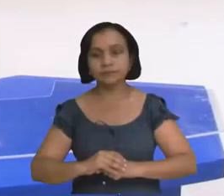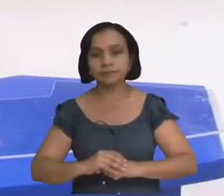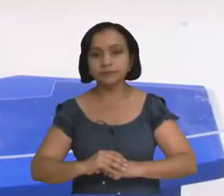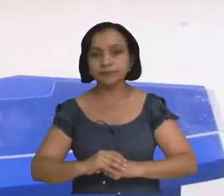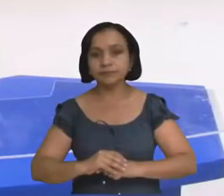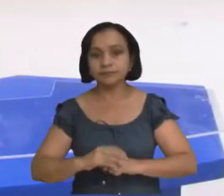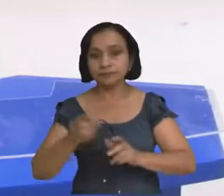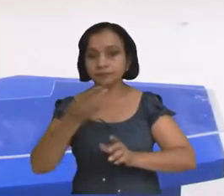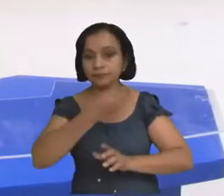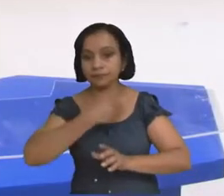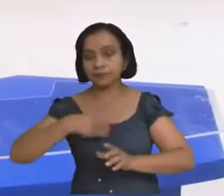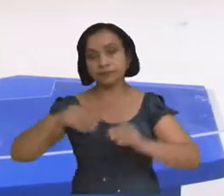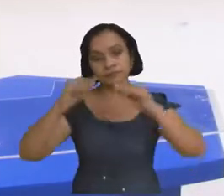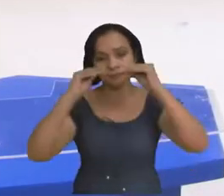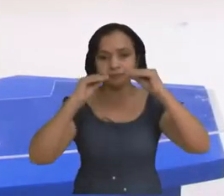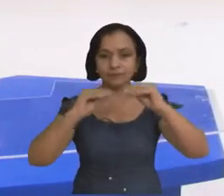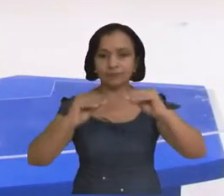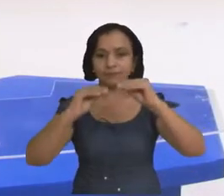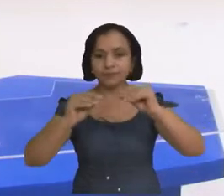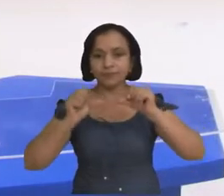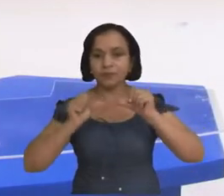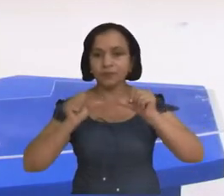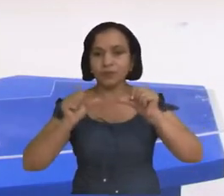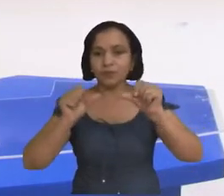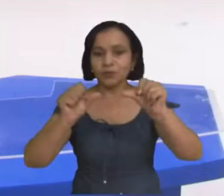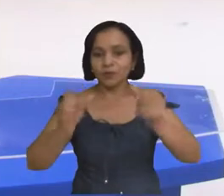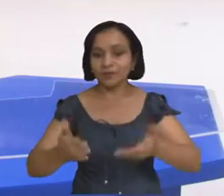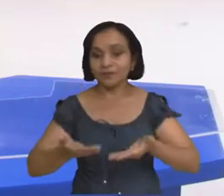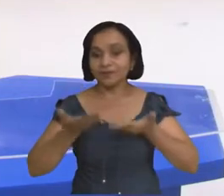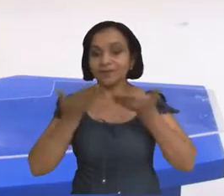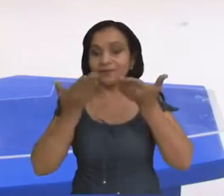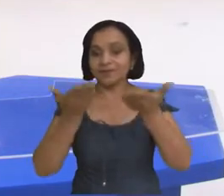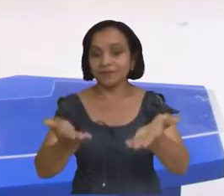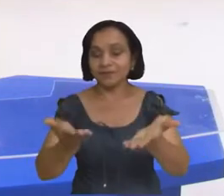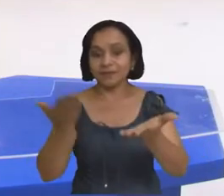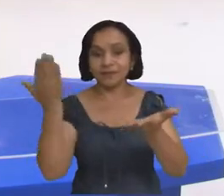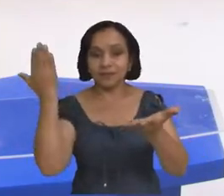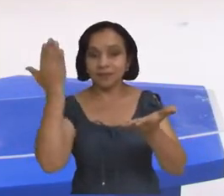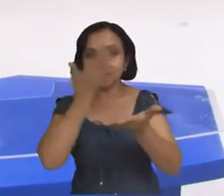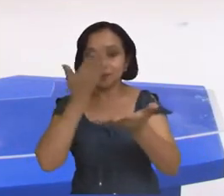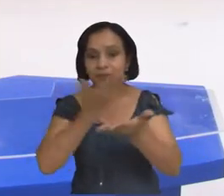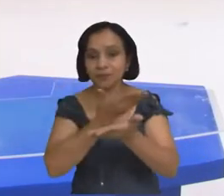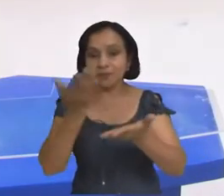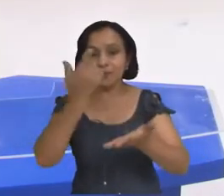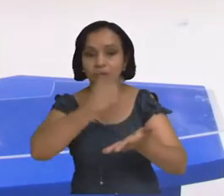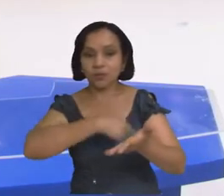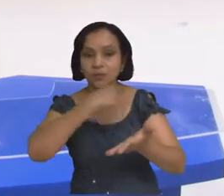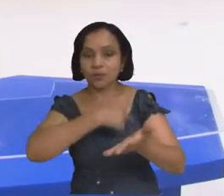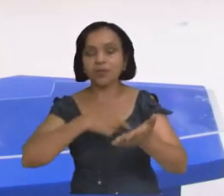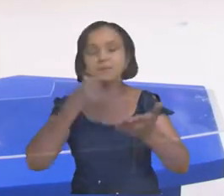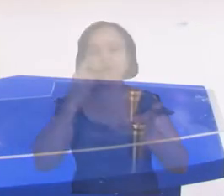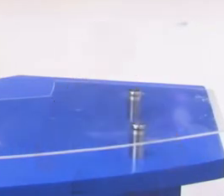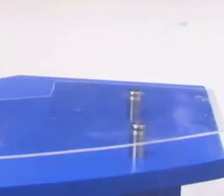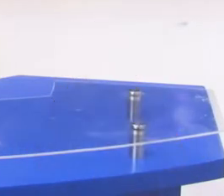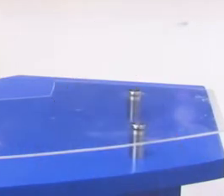Y el Ministerio de Educación sigue la entrega de paquetes escolares para estudiantes de las escuelas públicas.